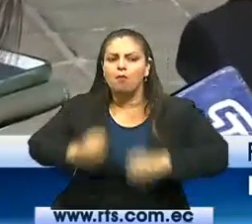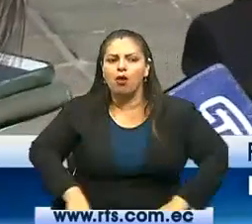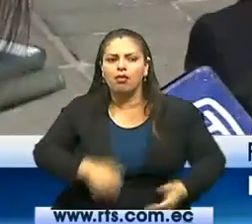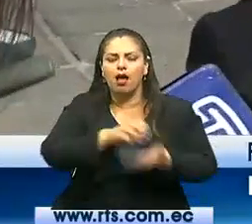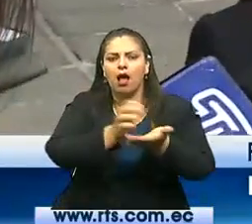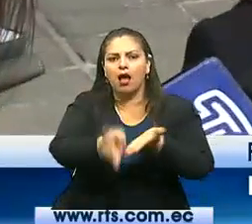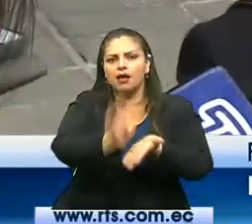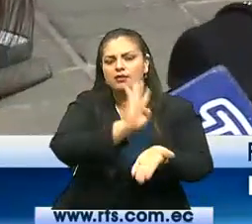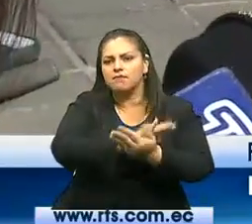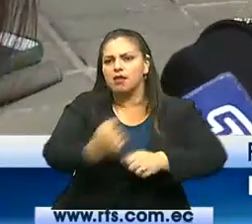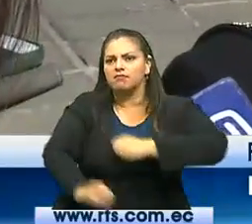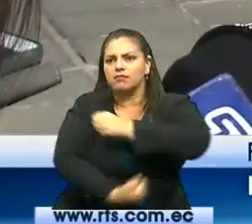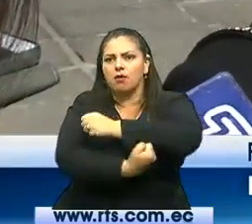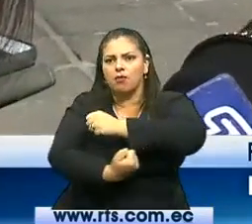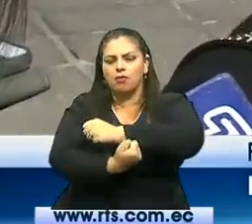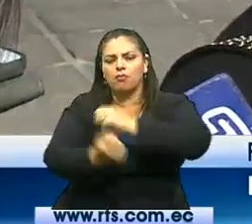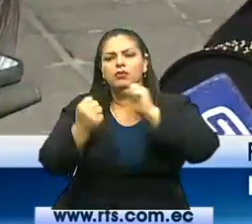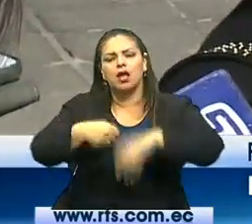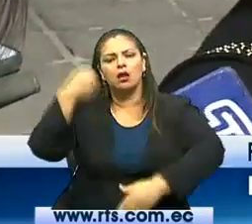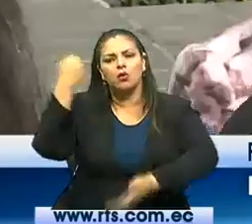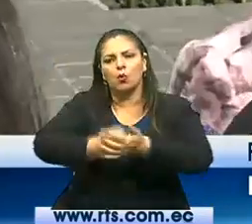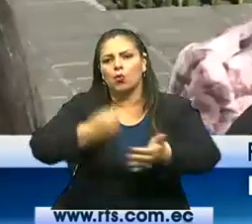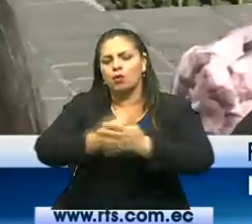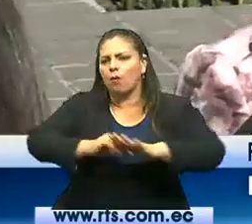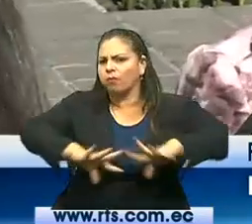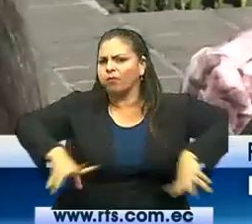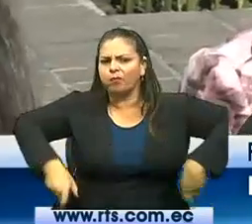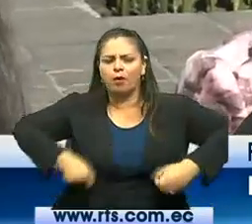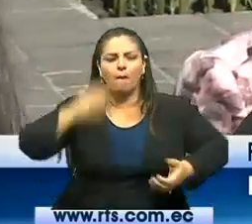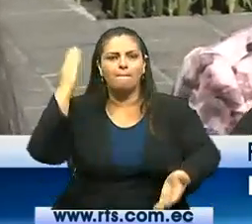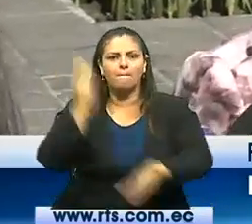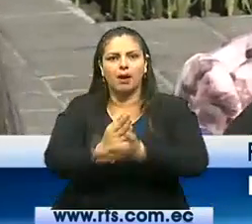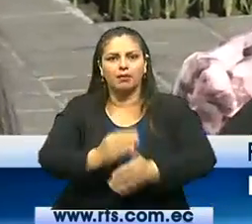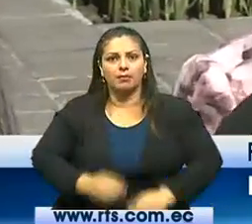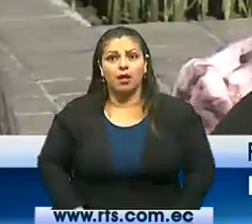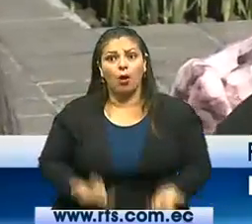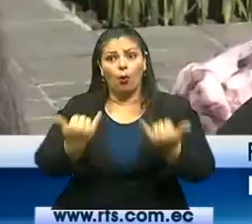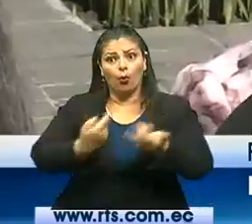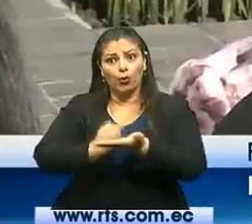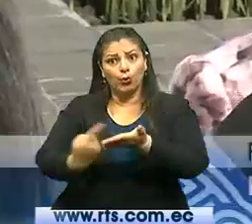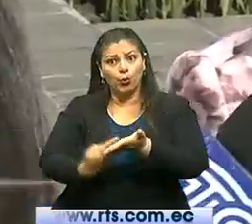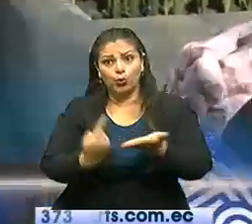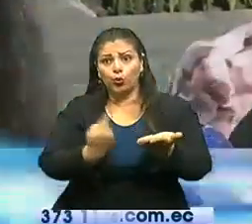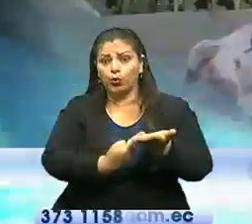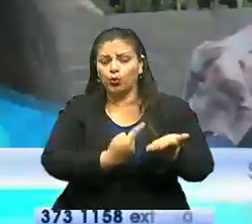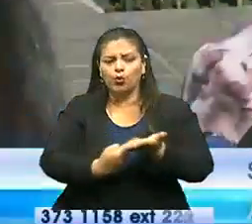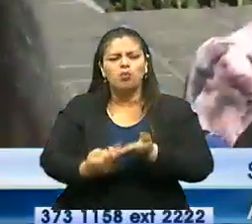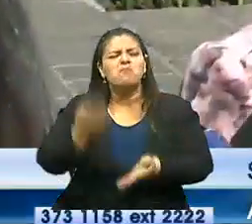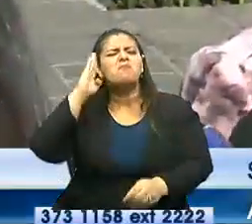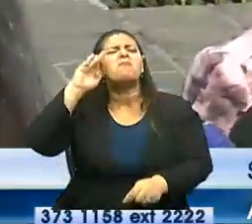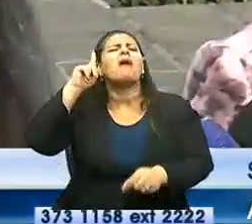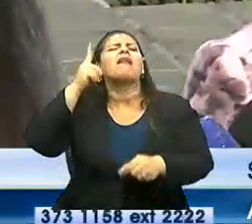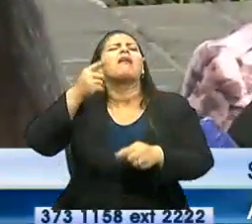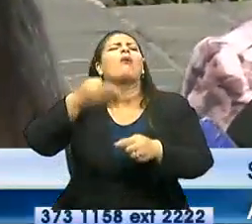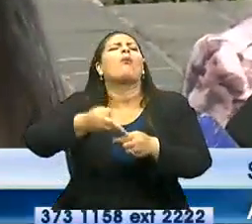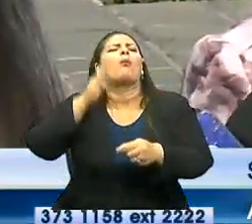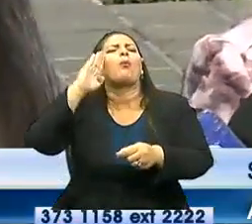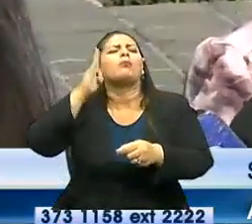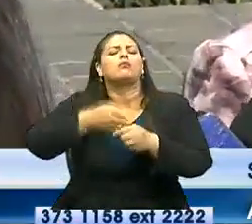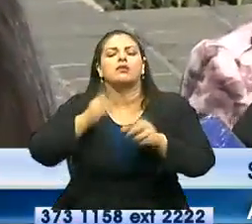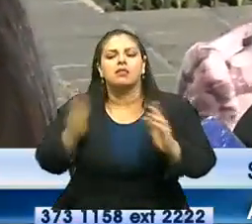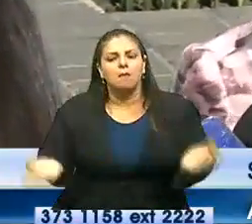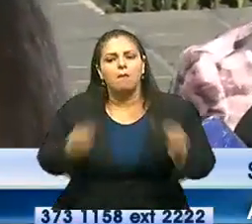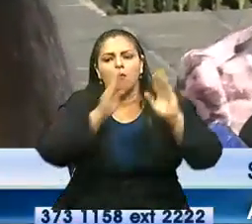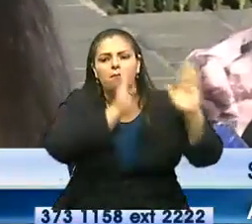ámbito institucional la lucha contra la corrupción. Lo importante de esta reunión es poder planificar las rutas de información que han